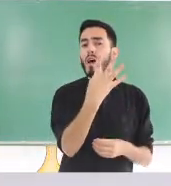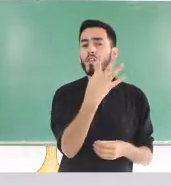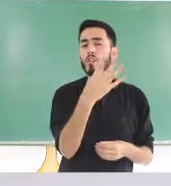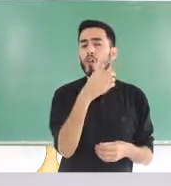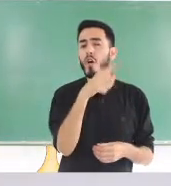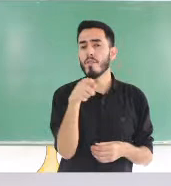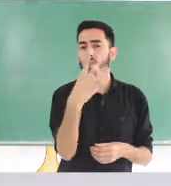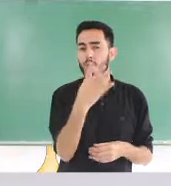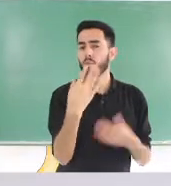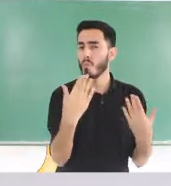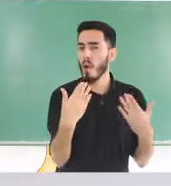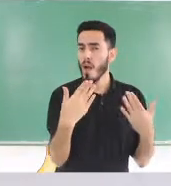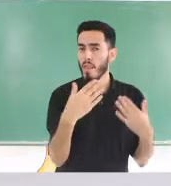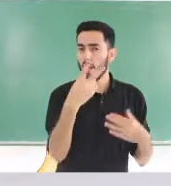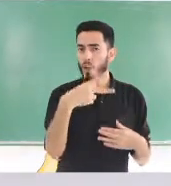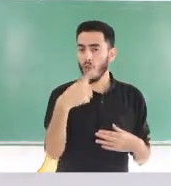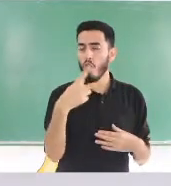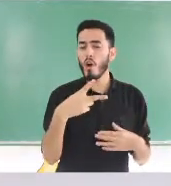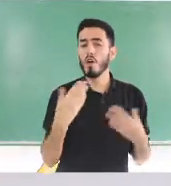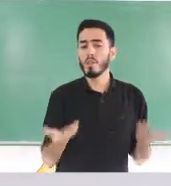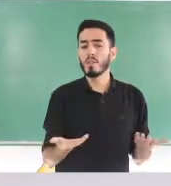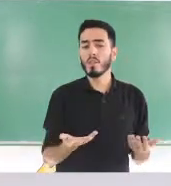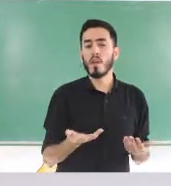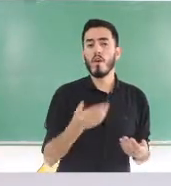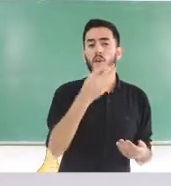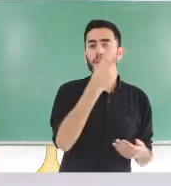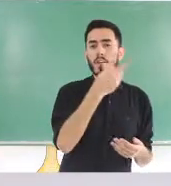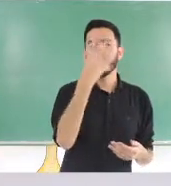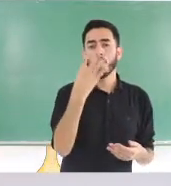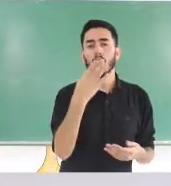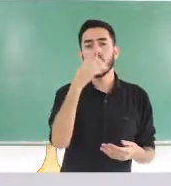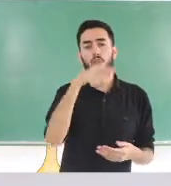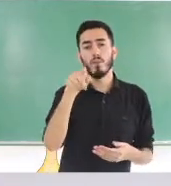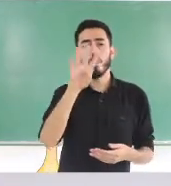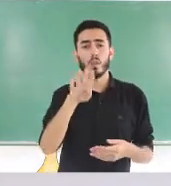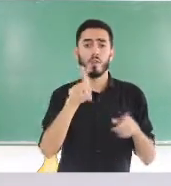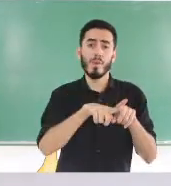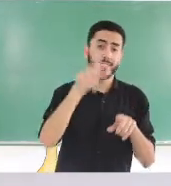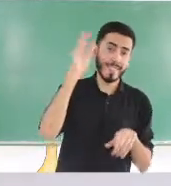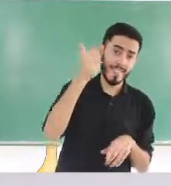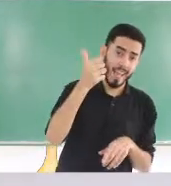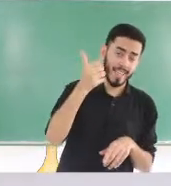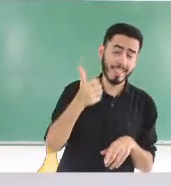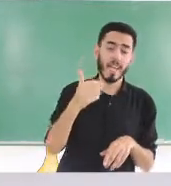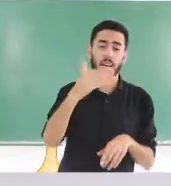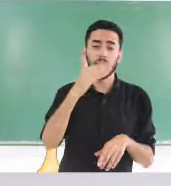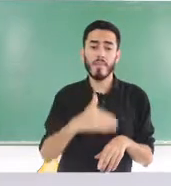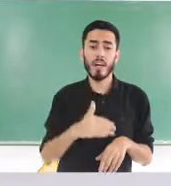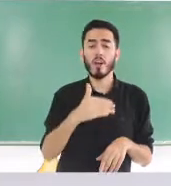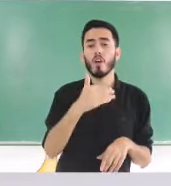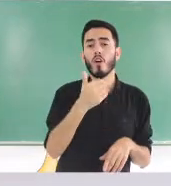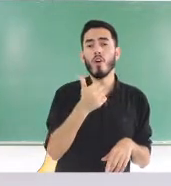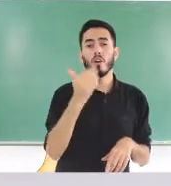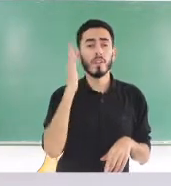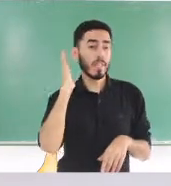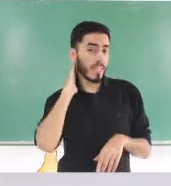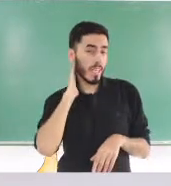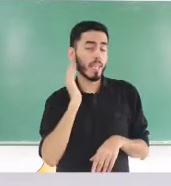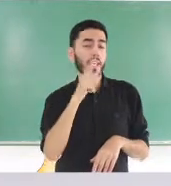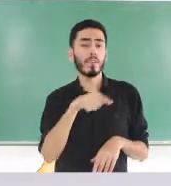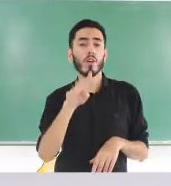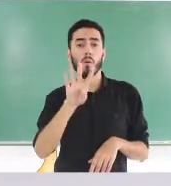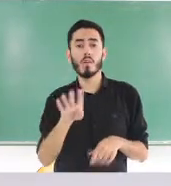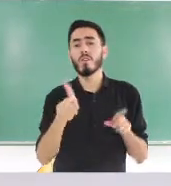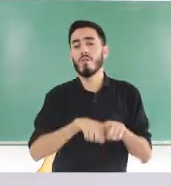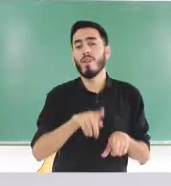6, ¿sí? Y 16 dividido 4, 4. Entonces, ahora me queda 6